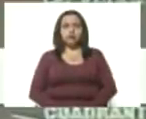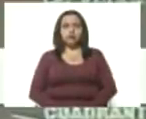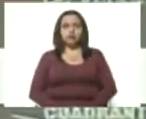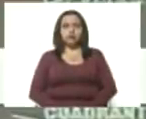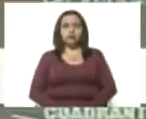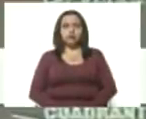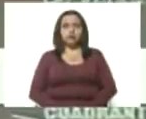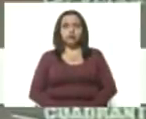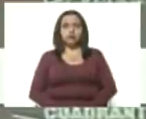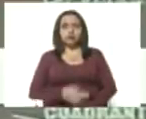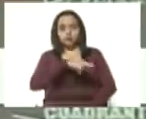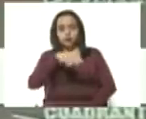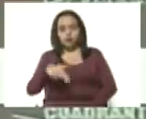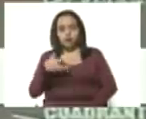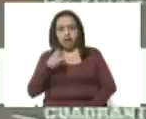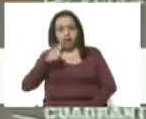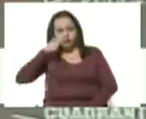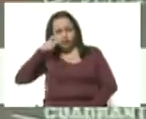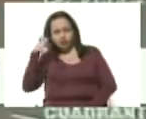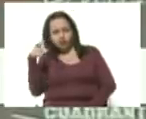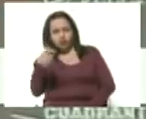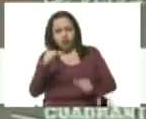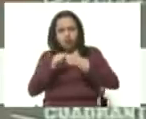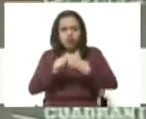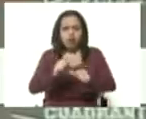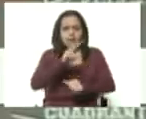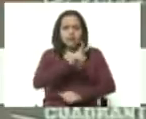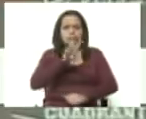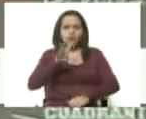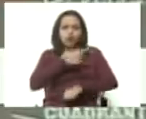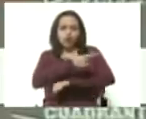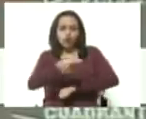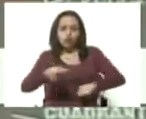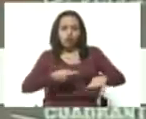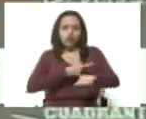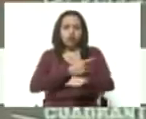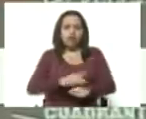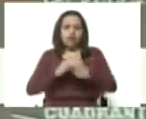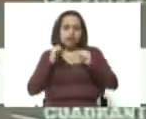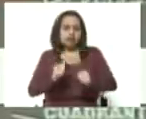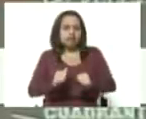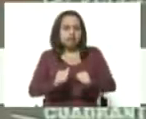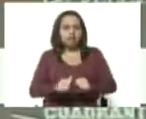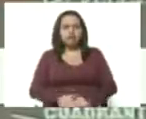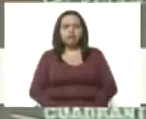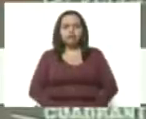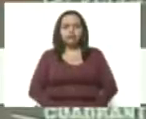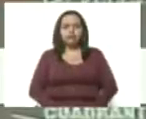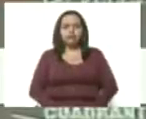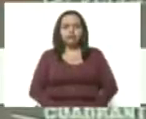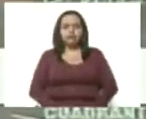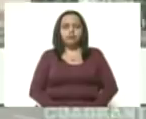Y estamos en guardia permanente las 24 horas, en resistencia permanente.